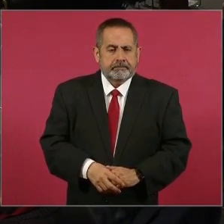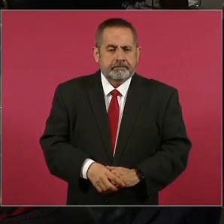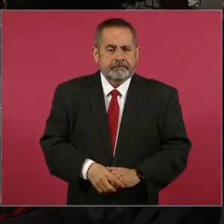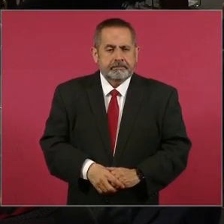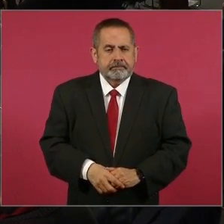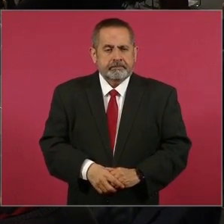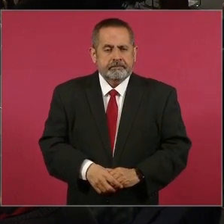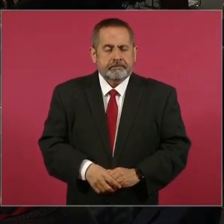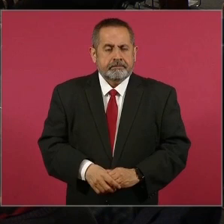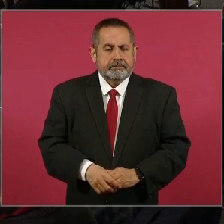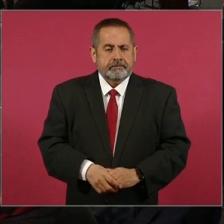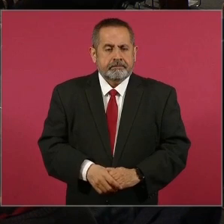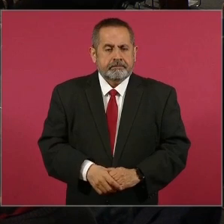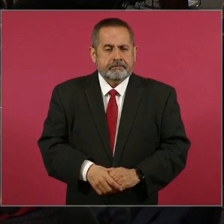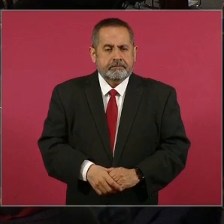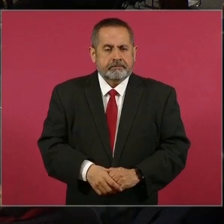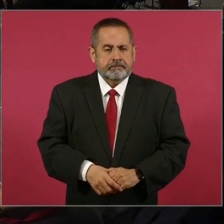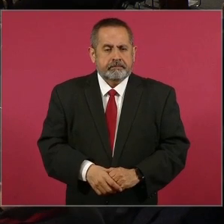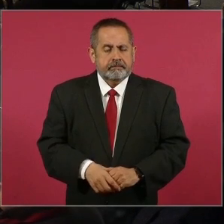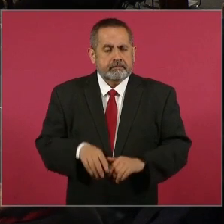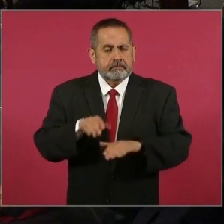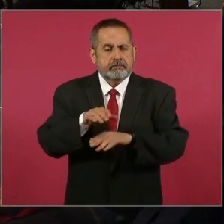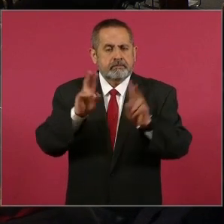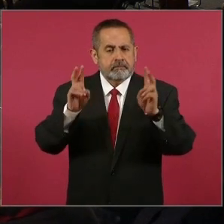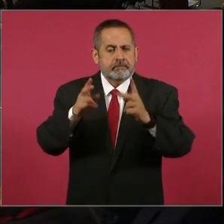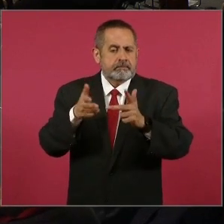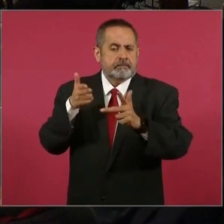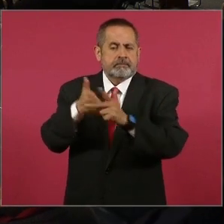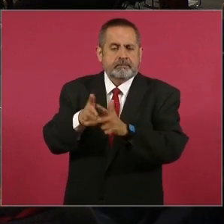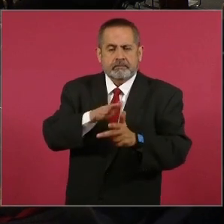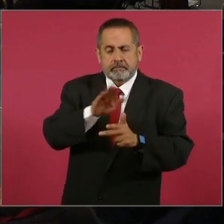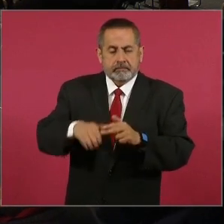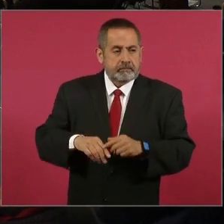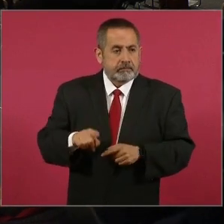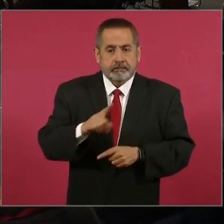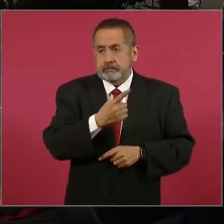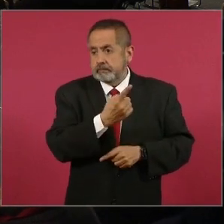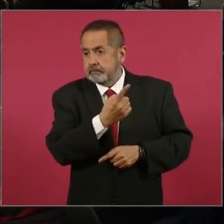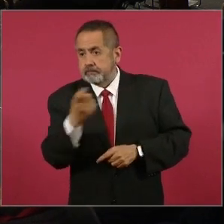en ese homicidios por 100,000